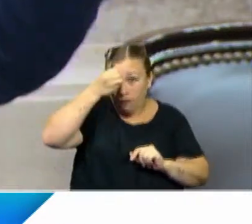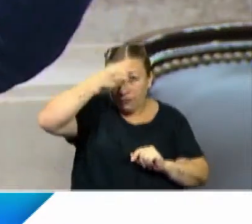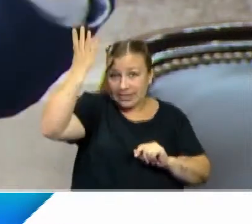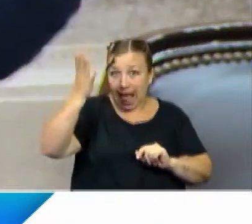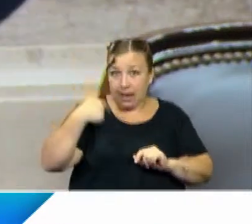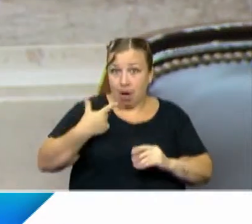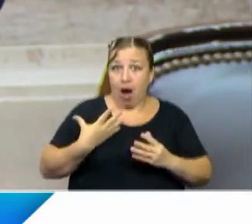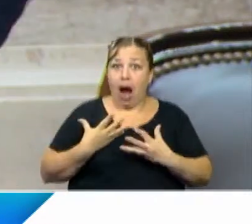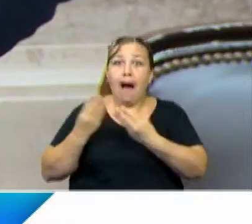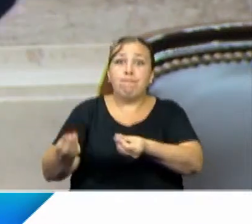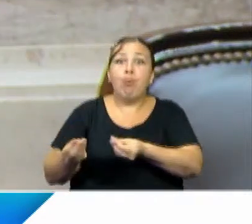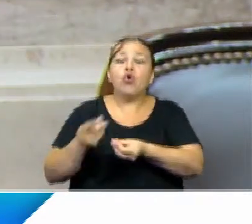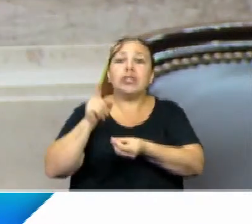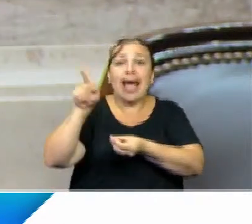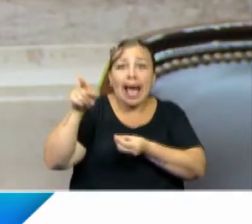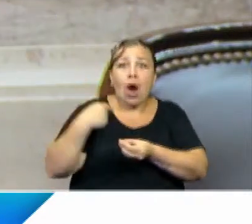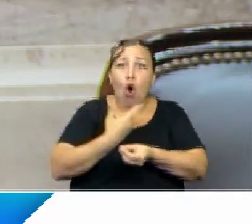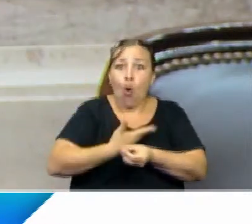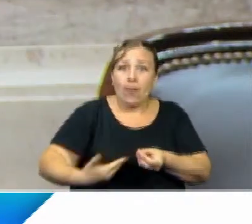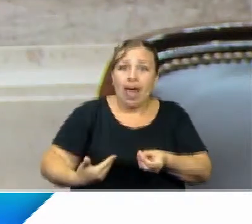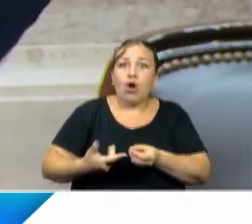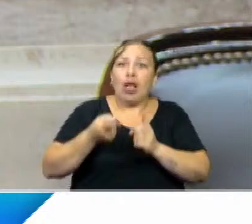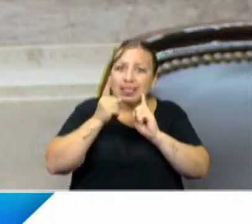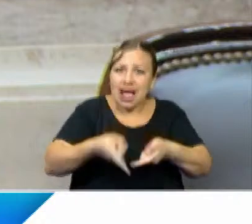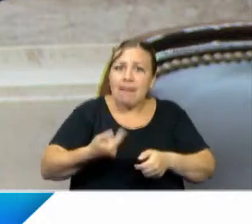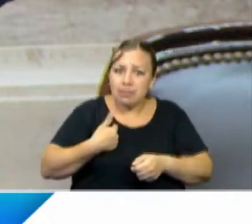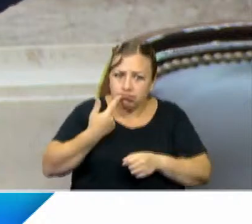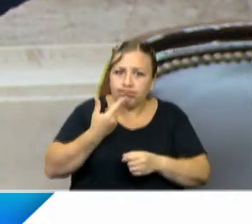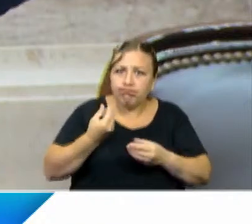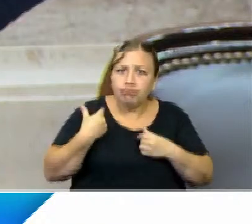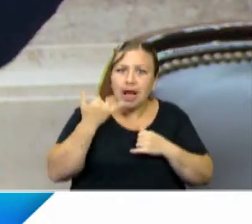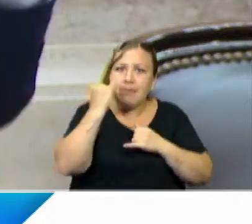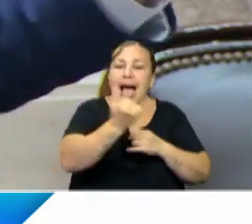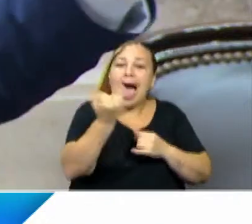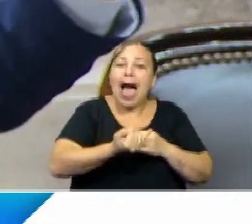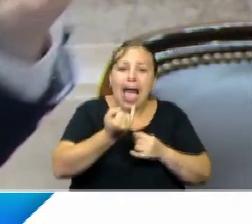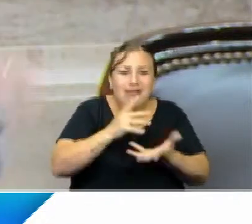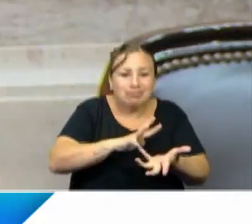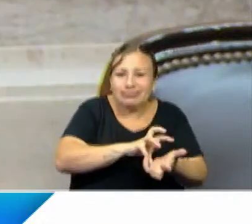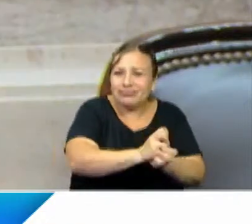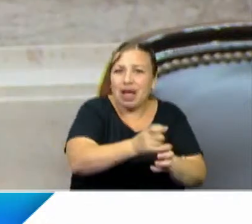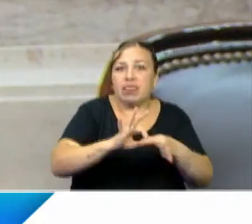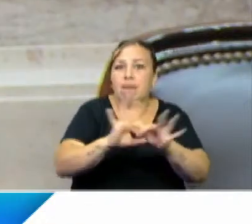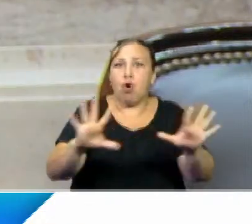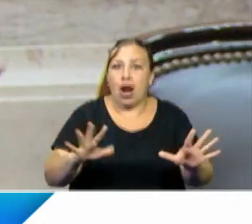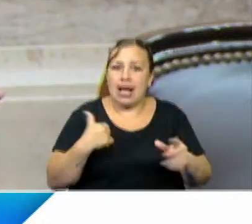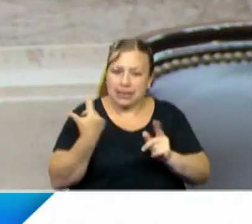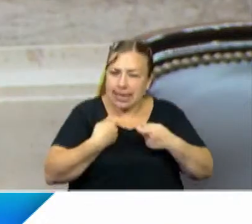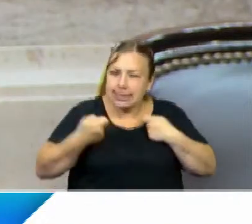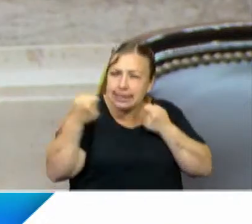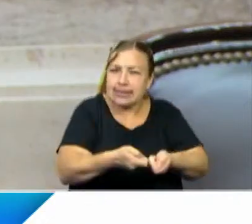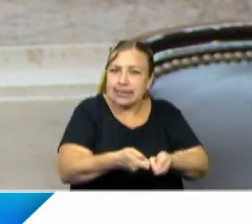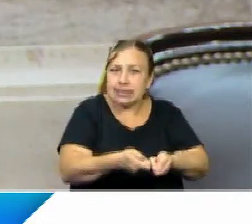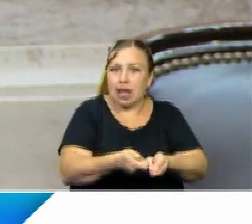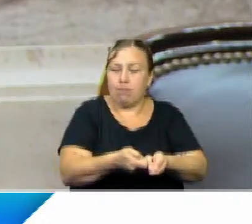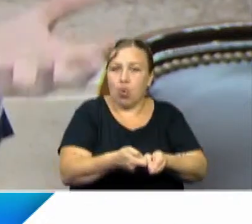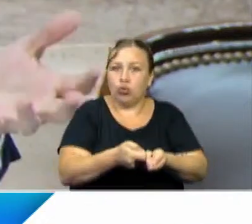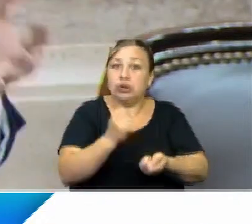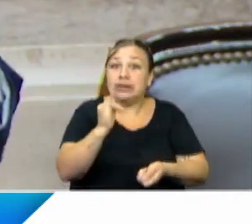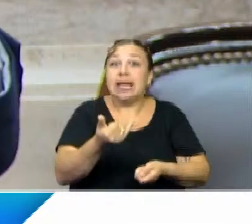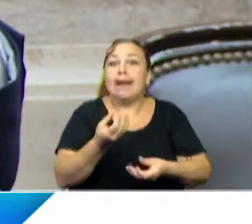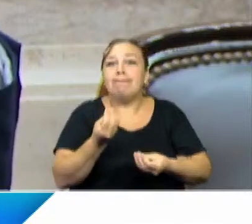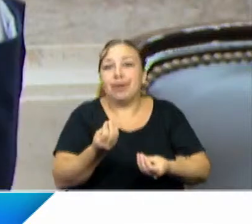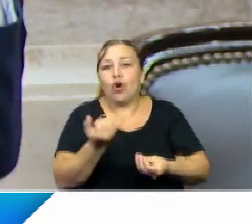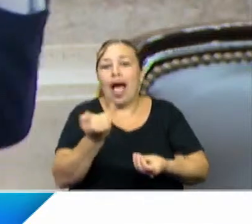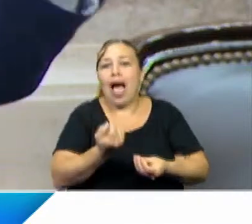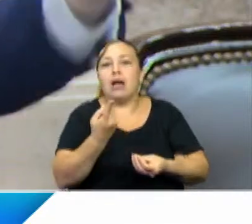y somos opositores venimos señalando una degradación de la democracia y hay que insistir. Pero es muy difícil porque hay una bancada